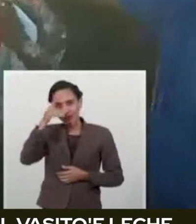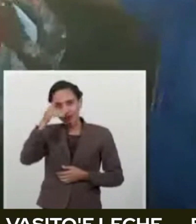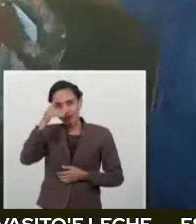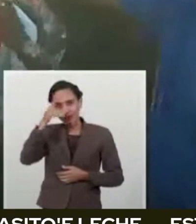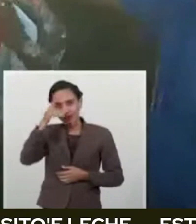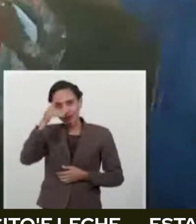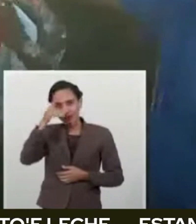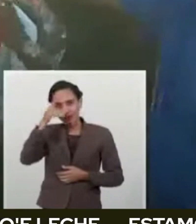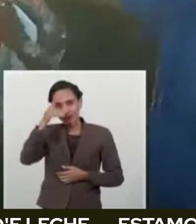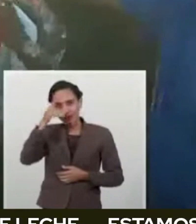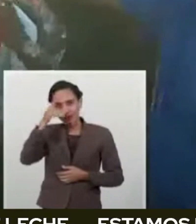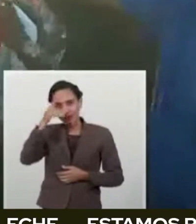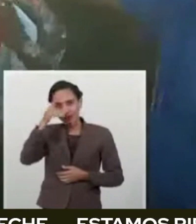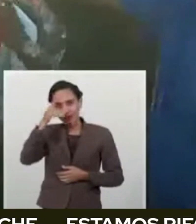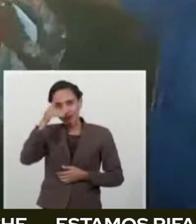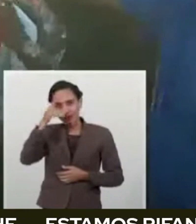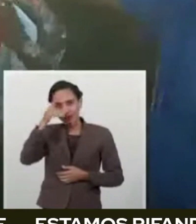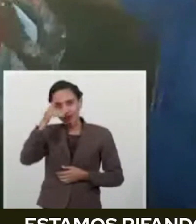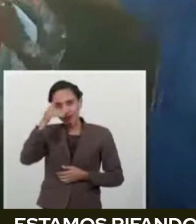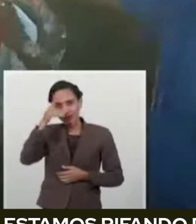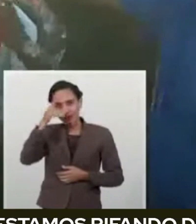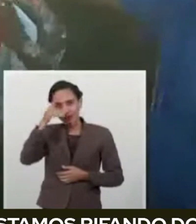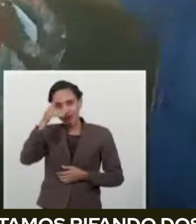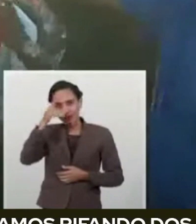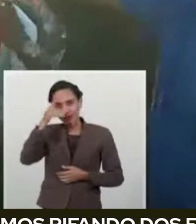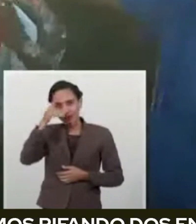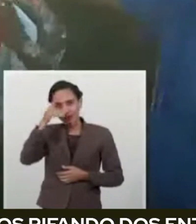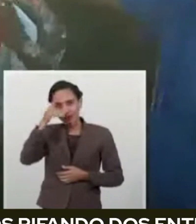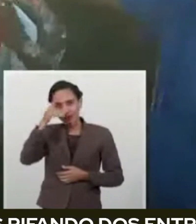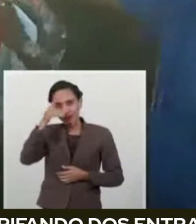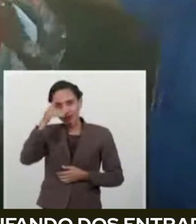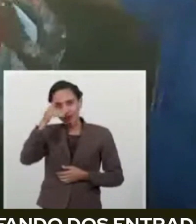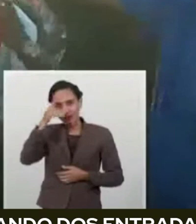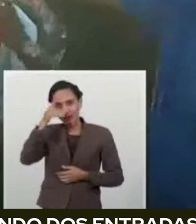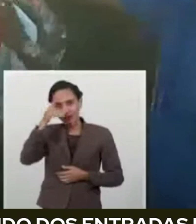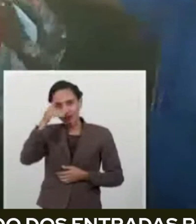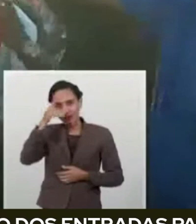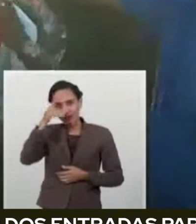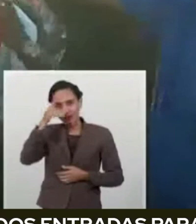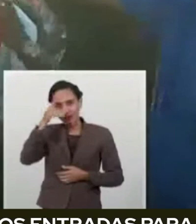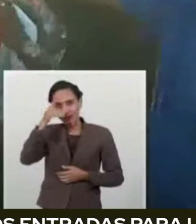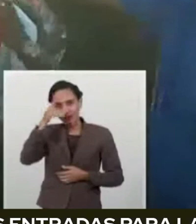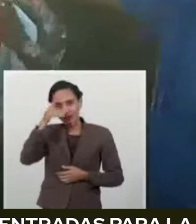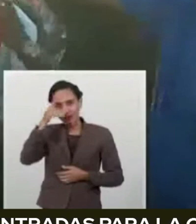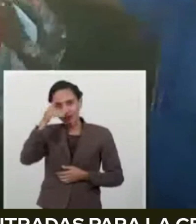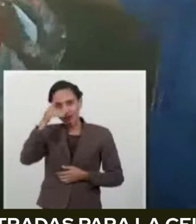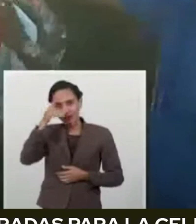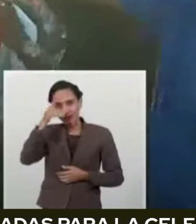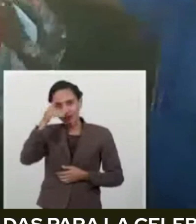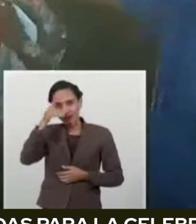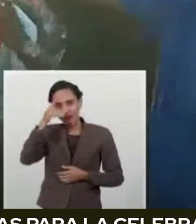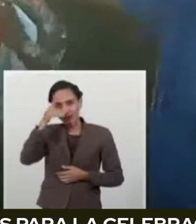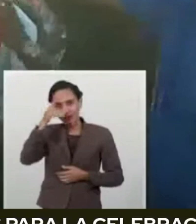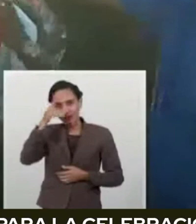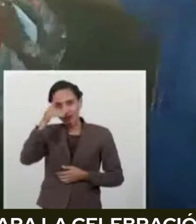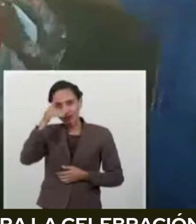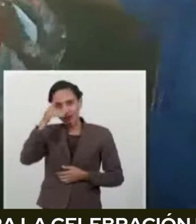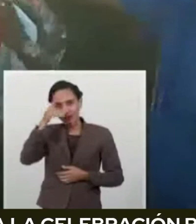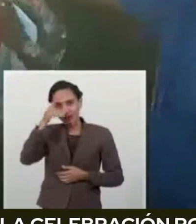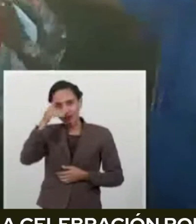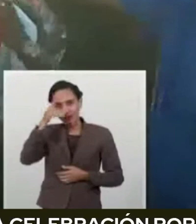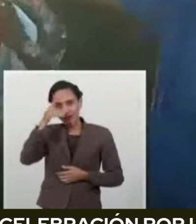escuela ni nada de eso Mira tu marido le cuesta alzando los brazos que él se operó las los senos y él sabe que él no puede ser los brazos